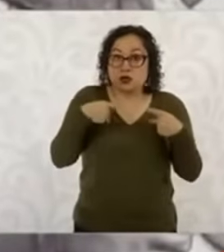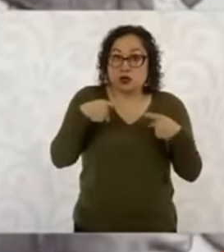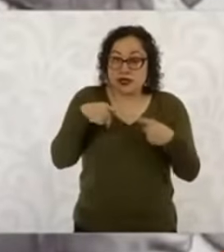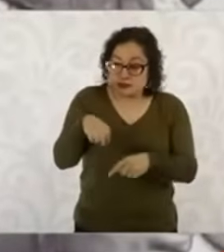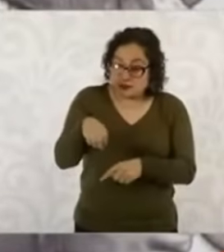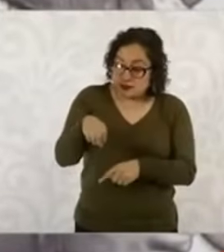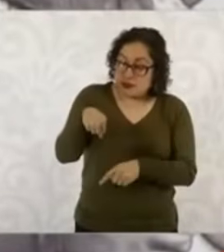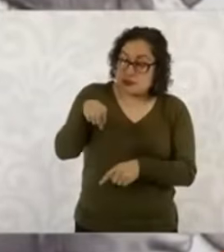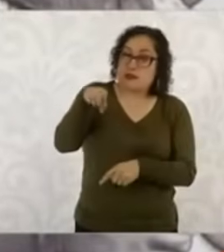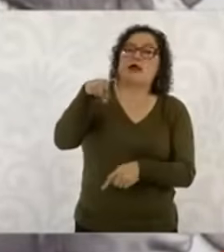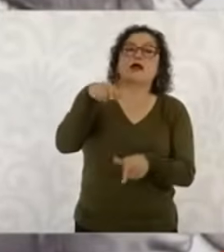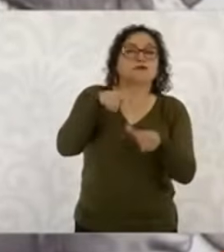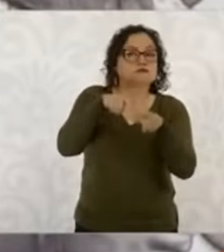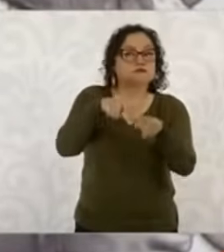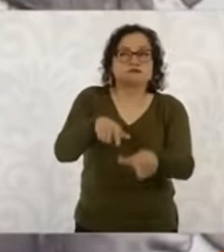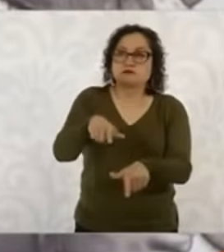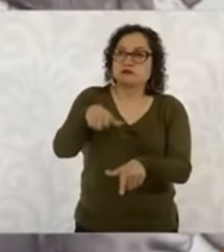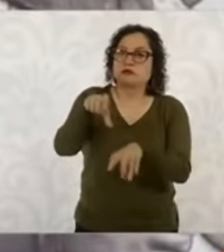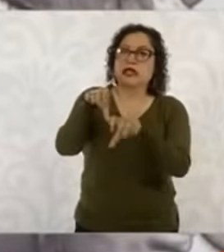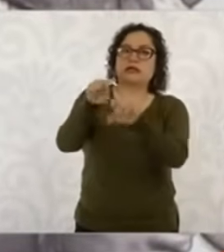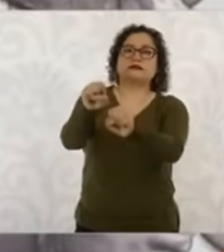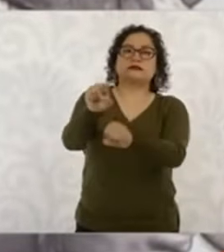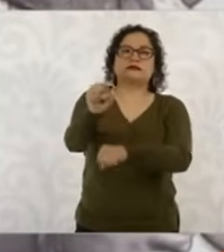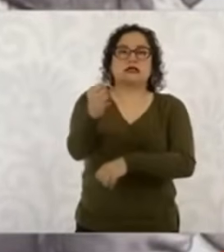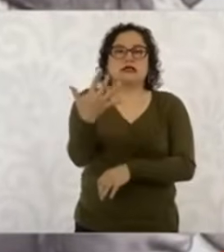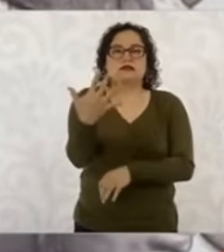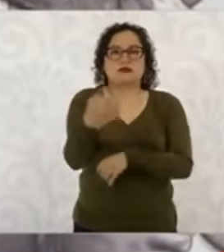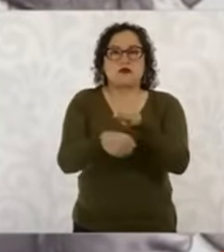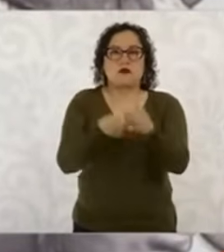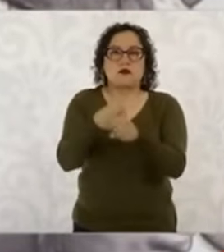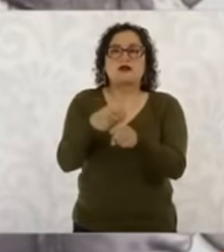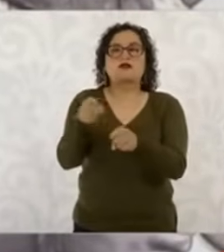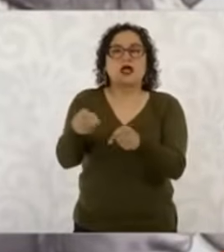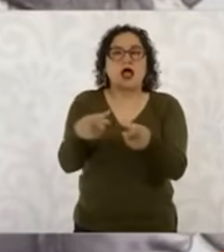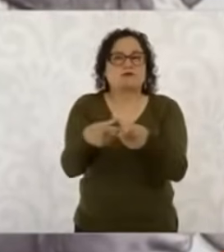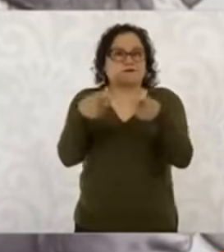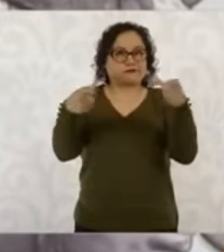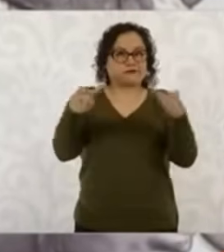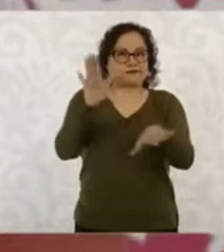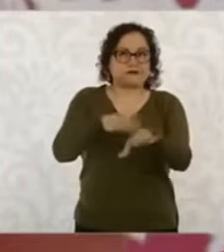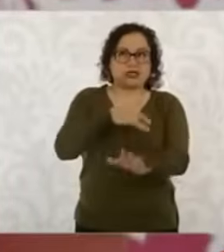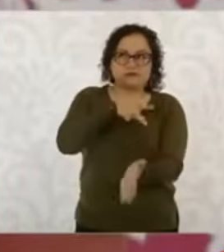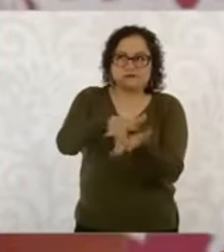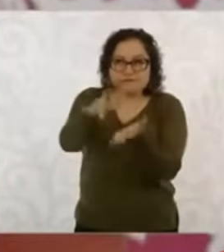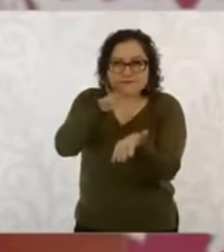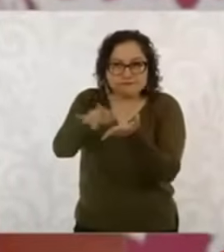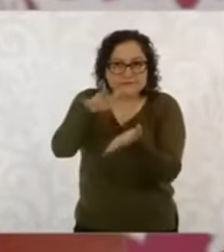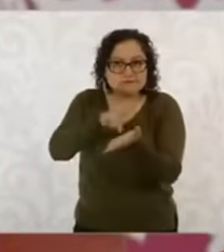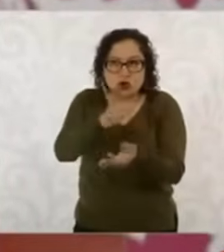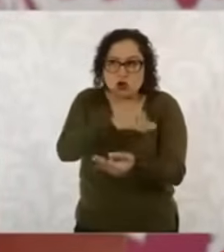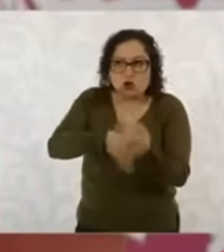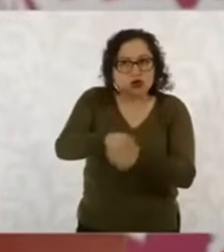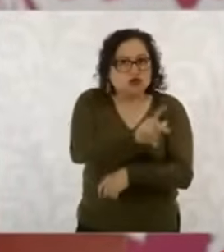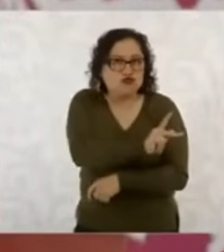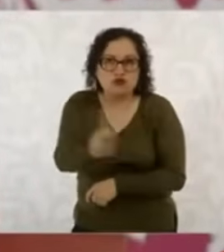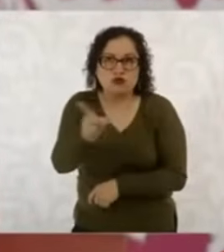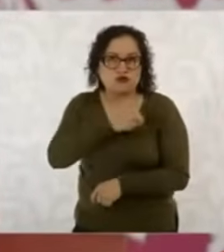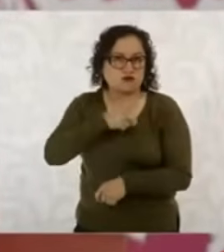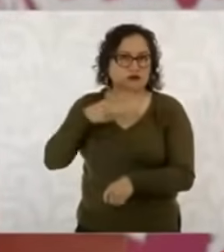65 años. Se tiene que garantizar la pensión para todas y todos ellos. Y el aumento de la